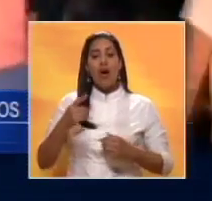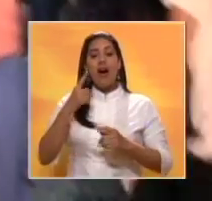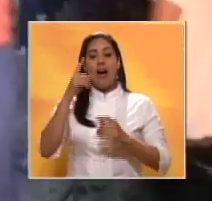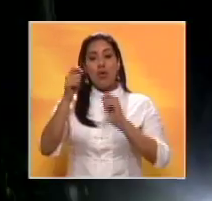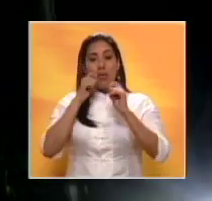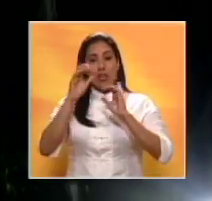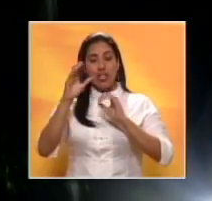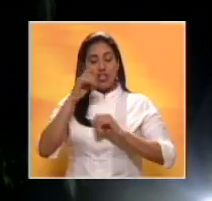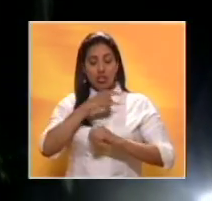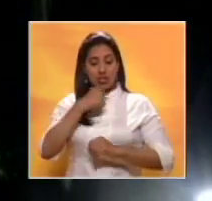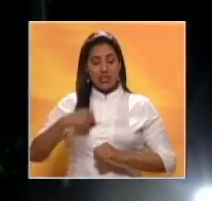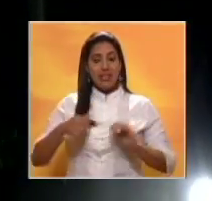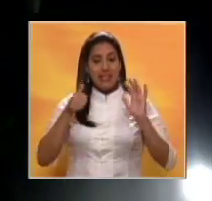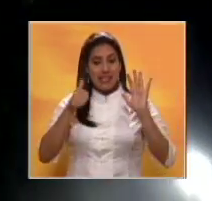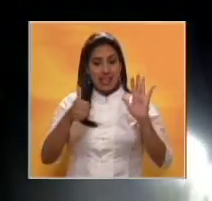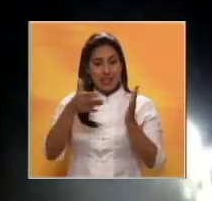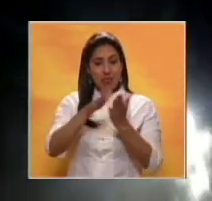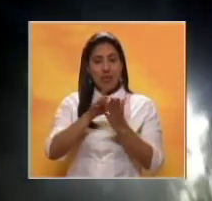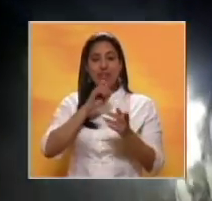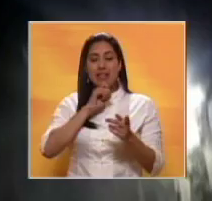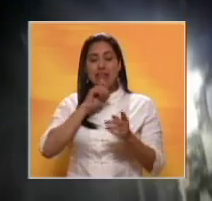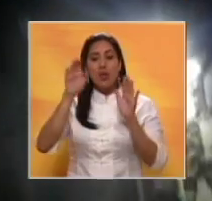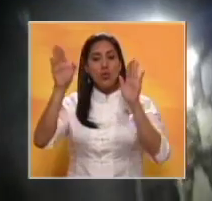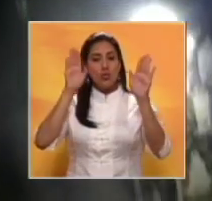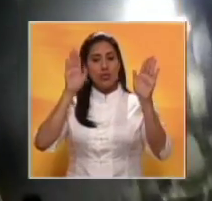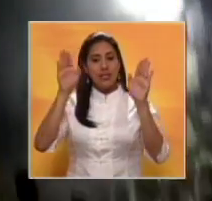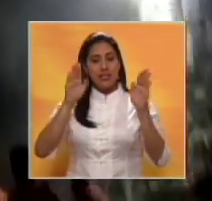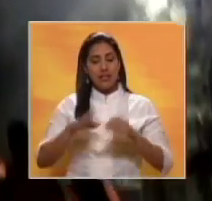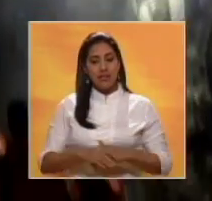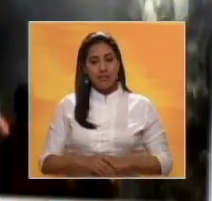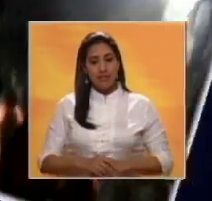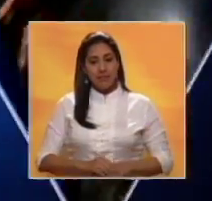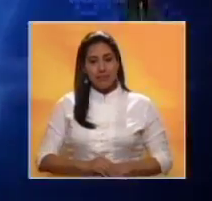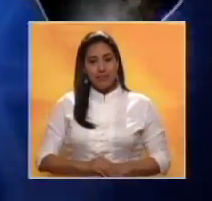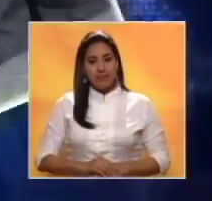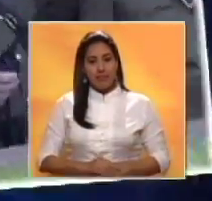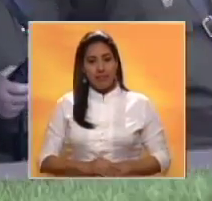chinos indicaron que 6 de los fallecidos eran turistas.